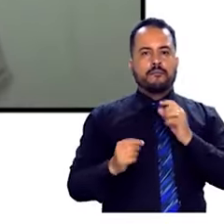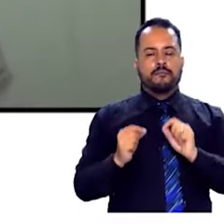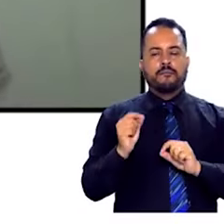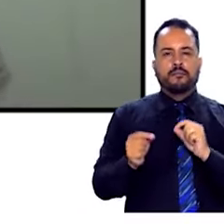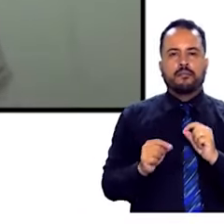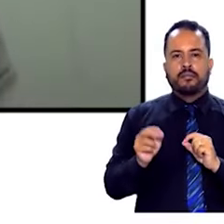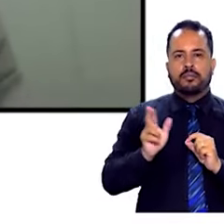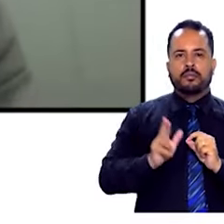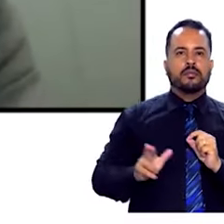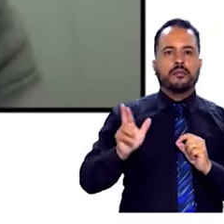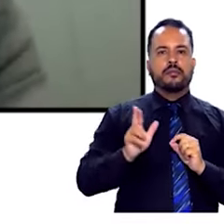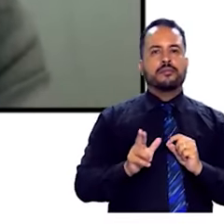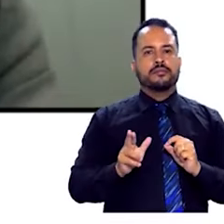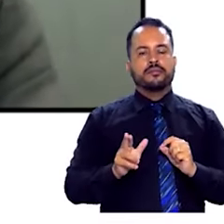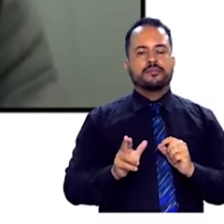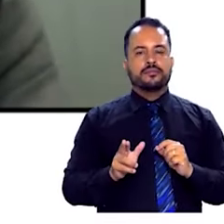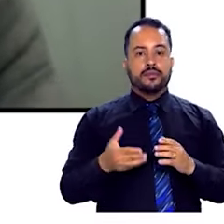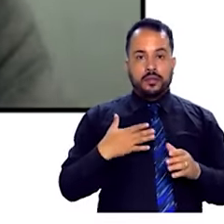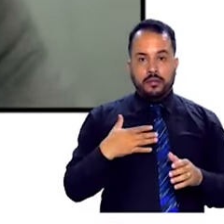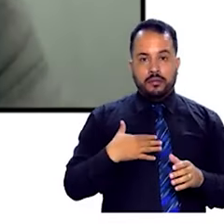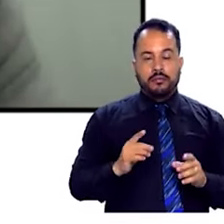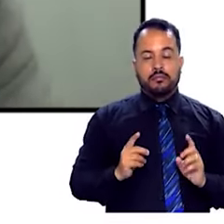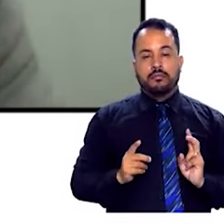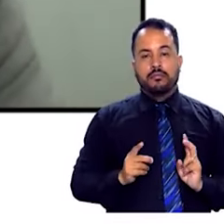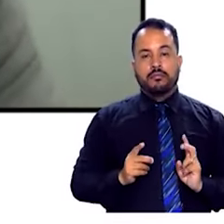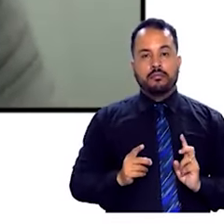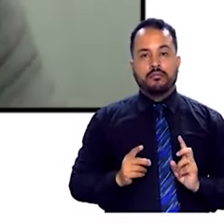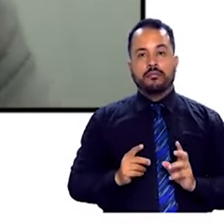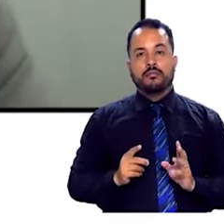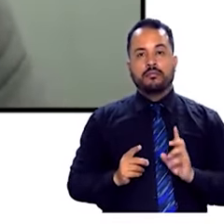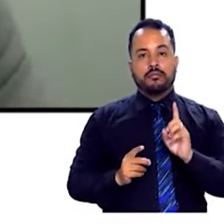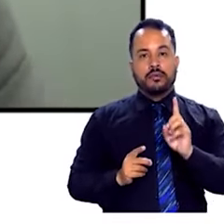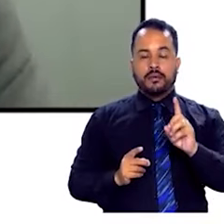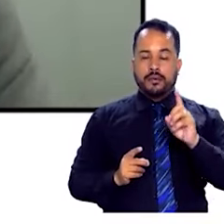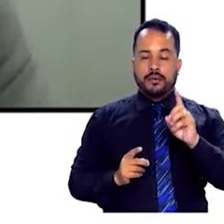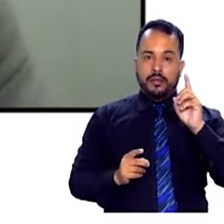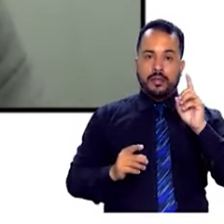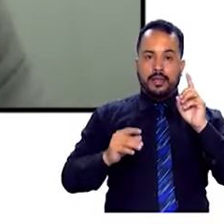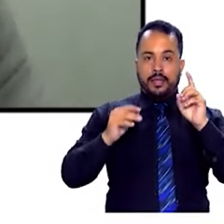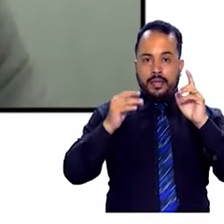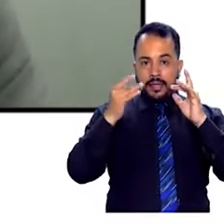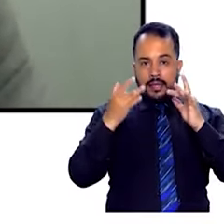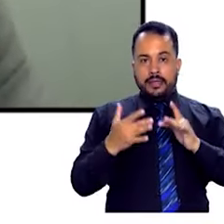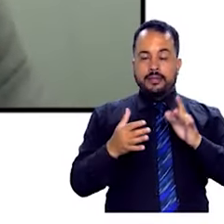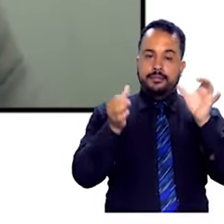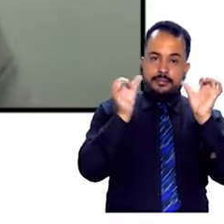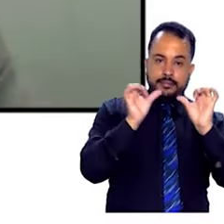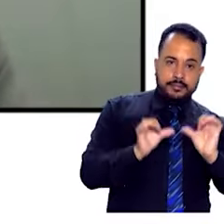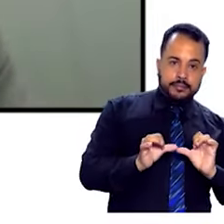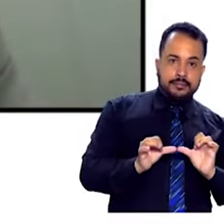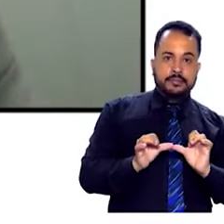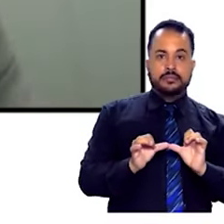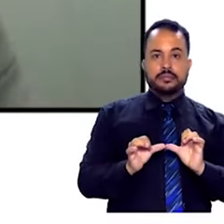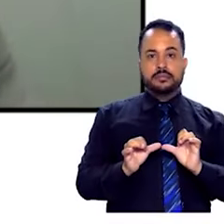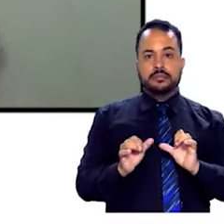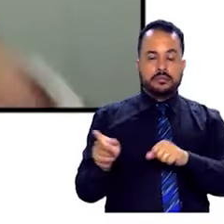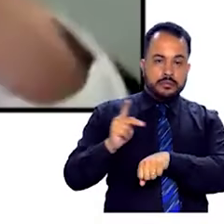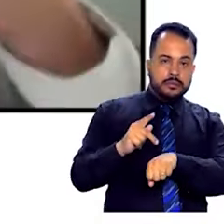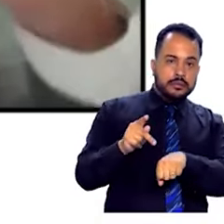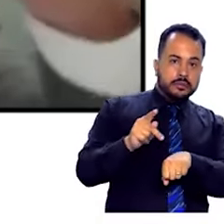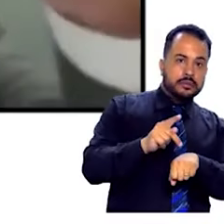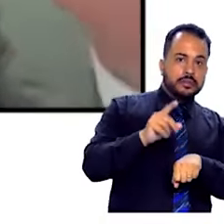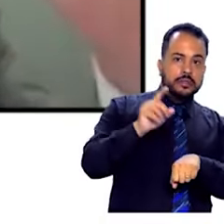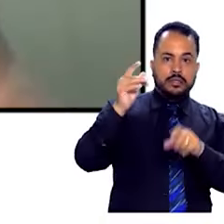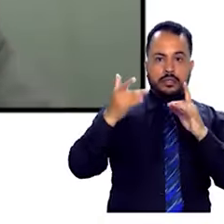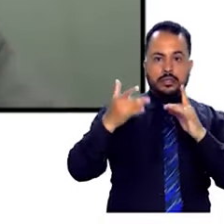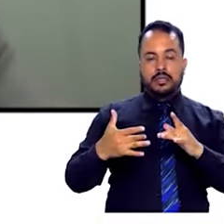pa por paí algo que después por voc sintética Transform en otra cosa Digamos que es